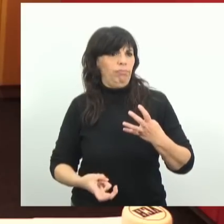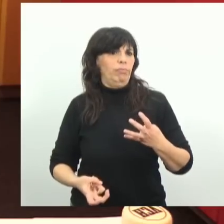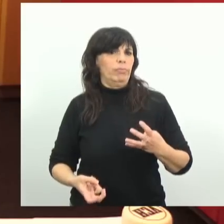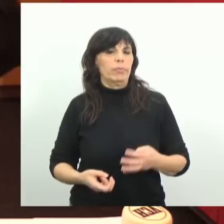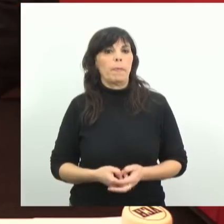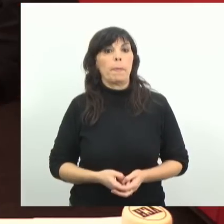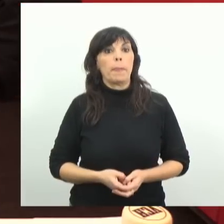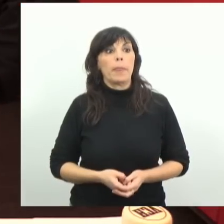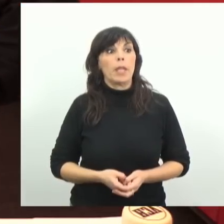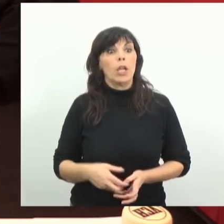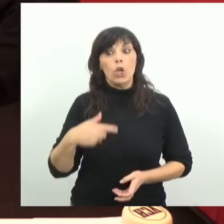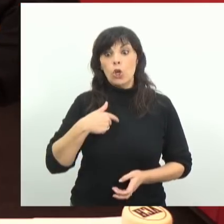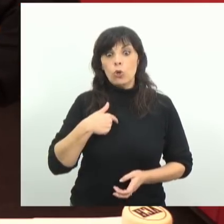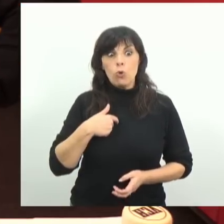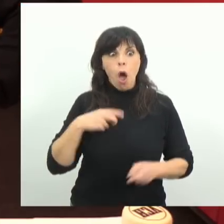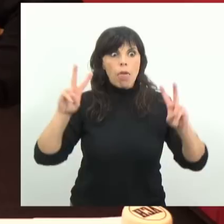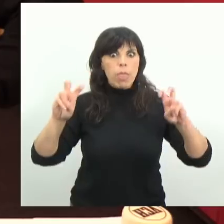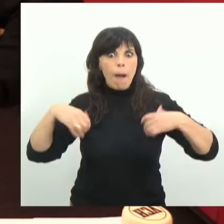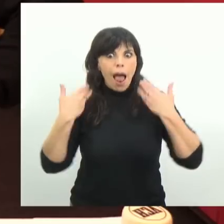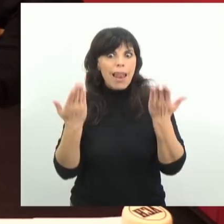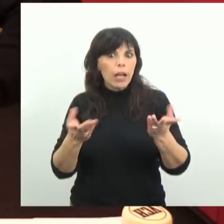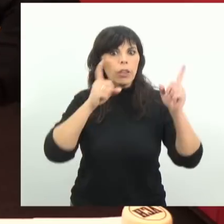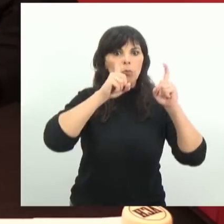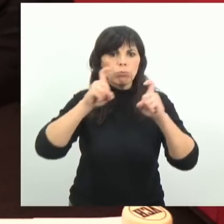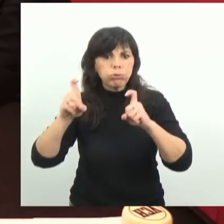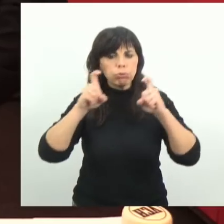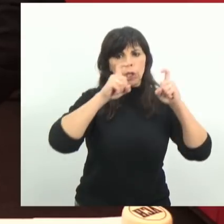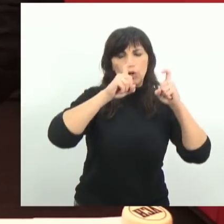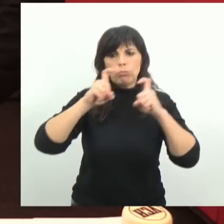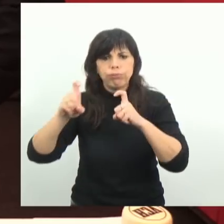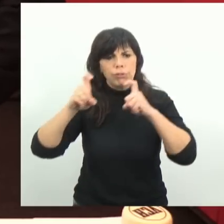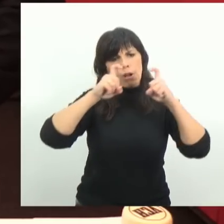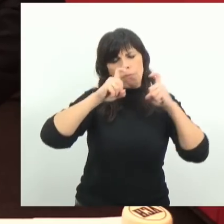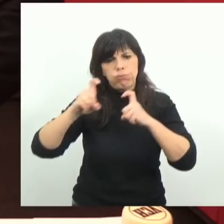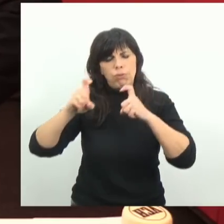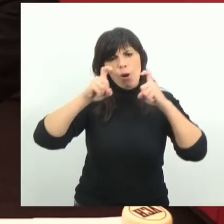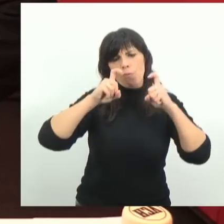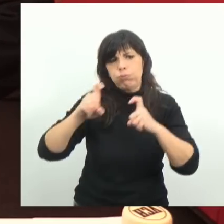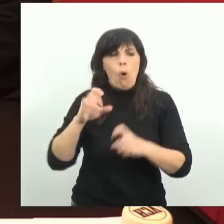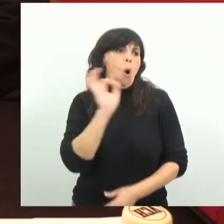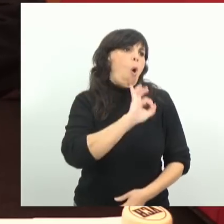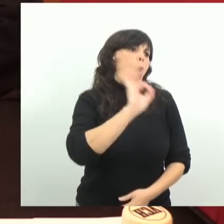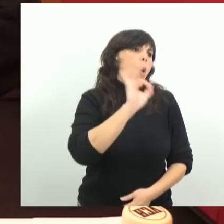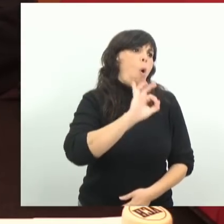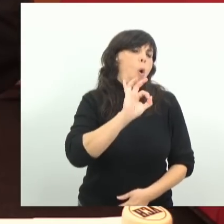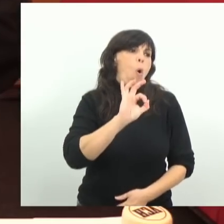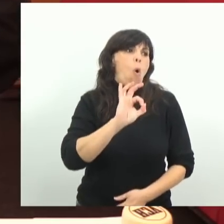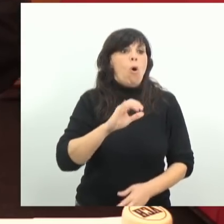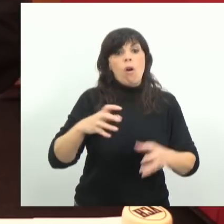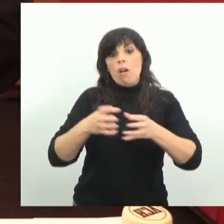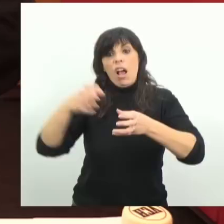Cuando yo he enseñado tanto sobre la gracia, cuando yo he enseñado tanto sobre el reino de